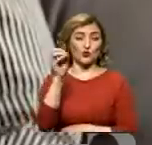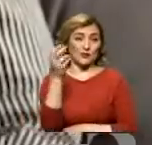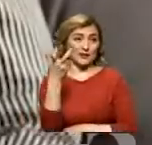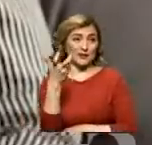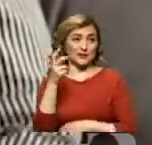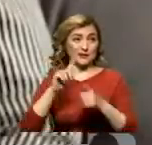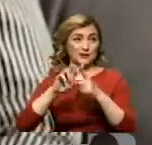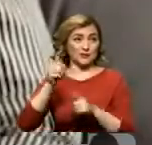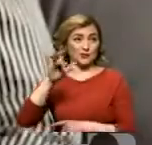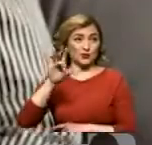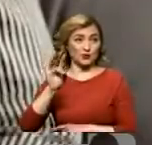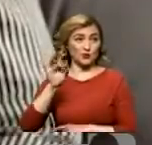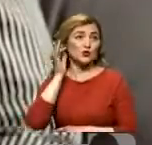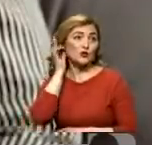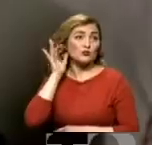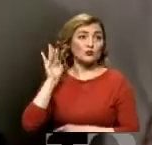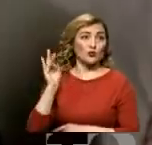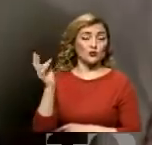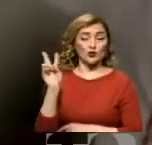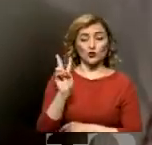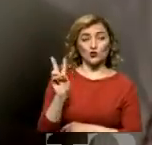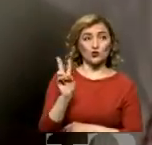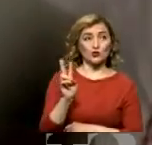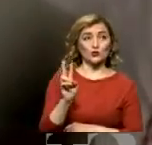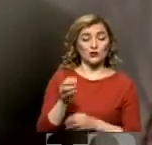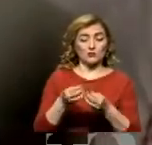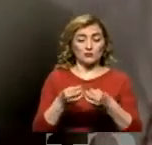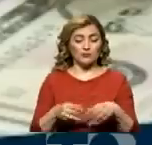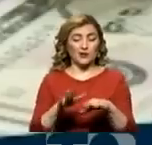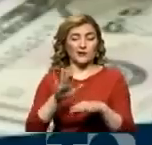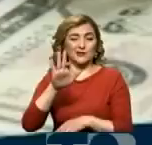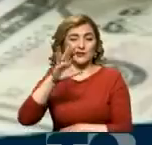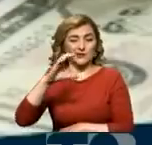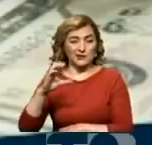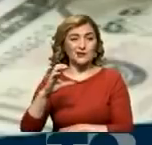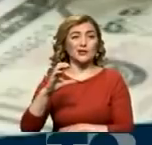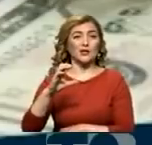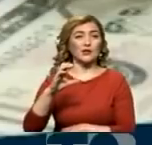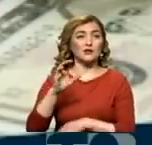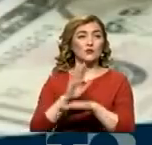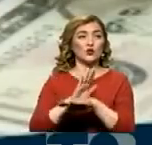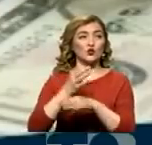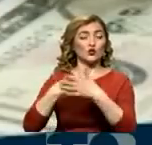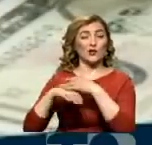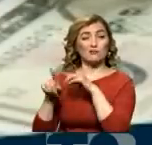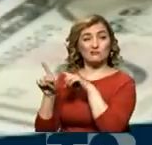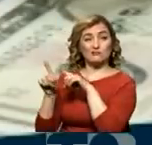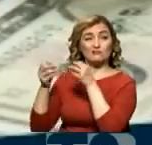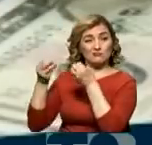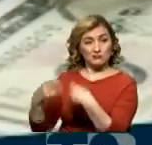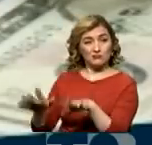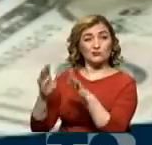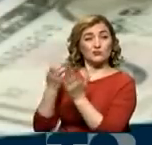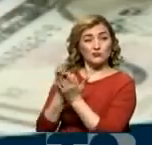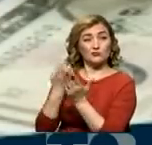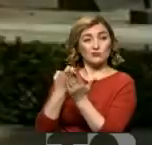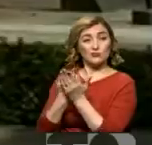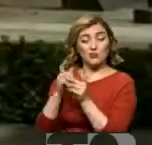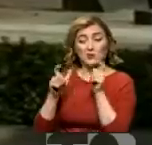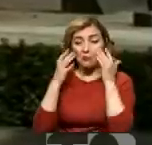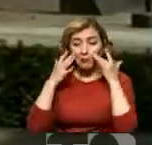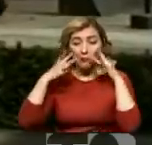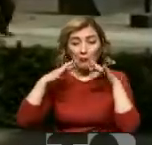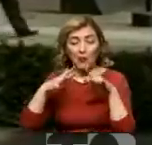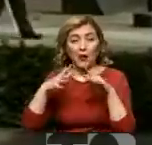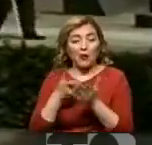a su esposa y que según informes de auditoría generó pérdidas a TC Televisión por $218,000 debido a la baja audiencia y